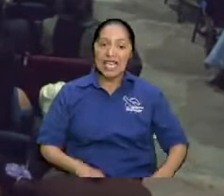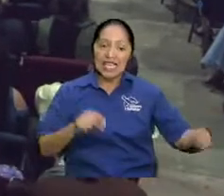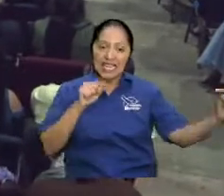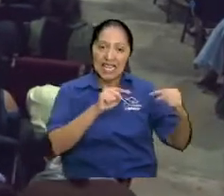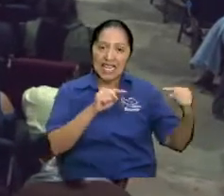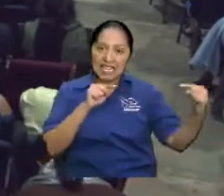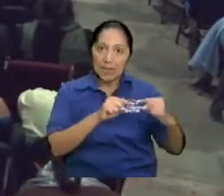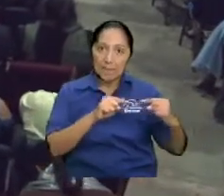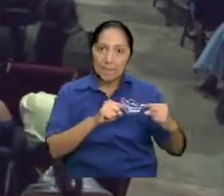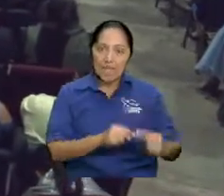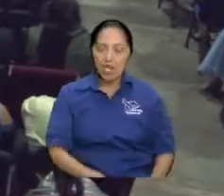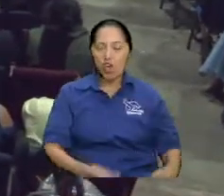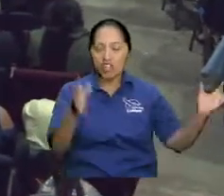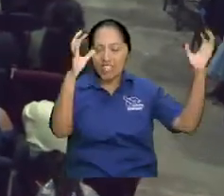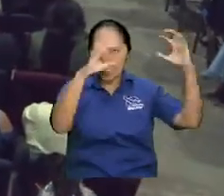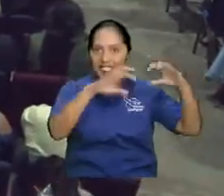madianitas.